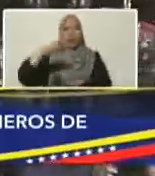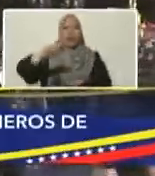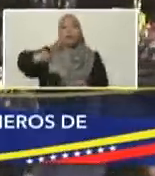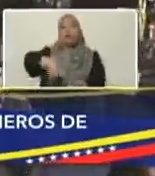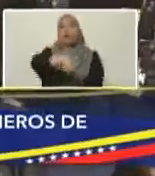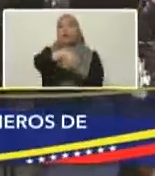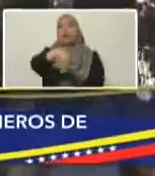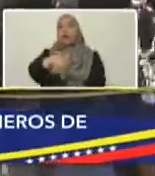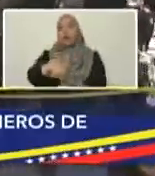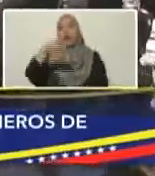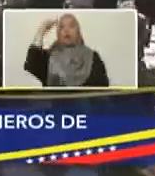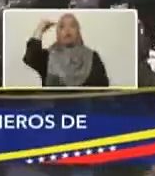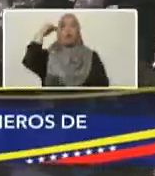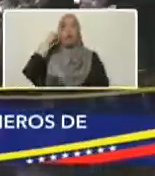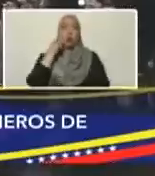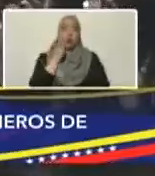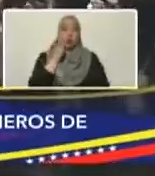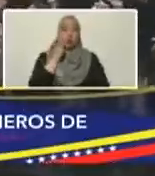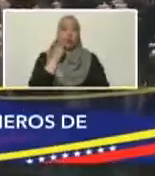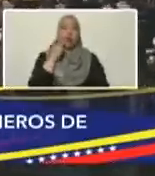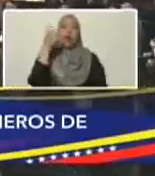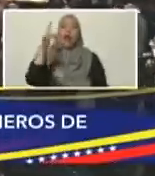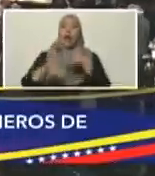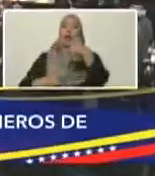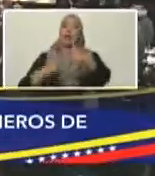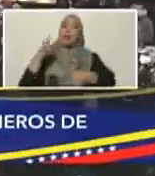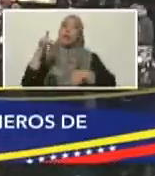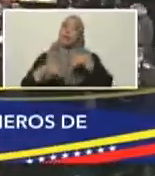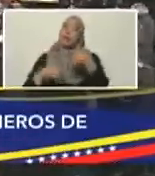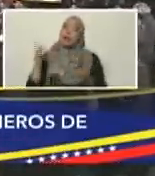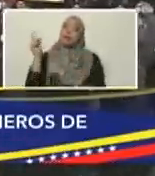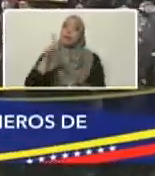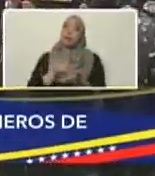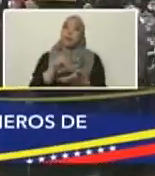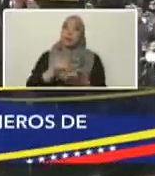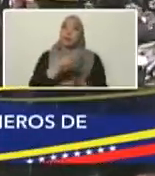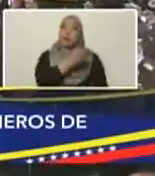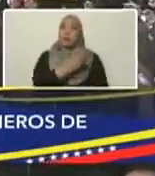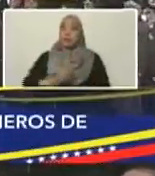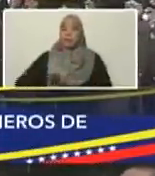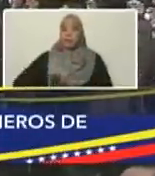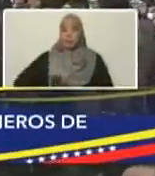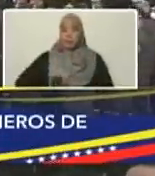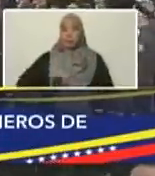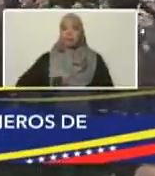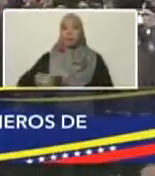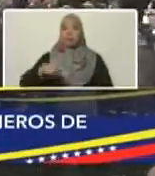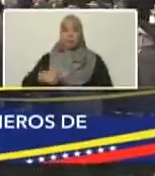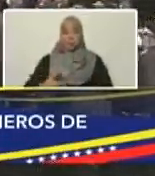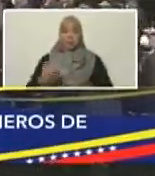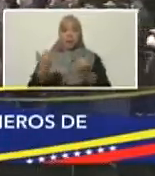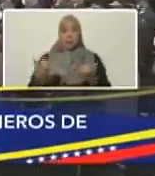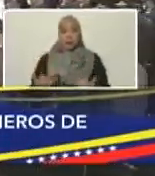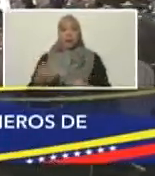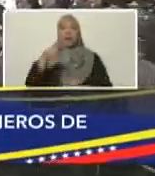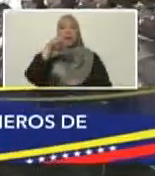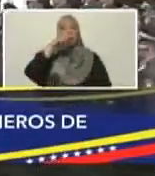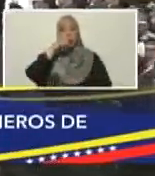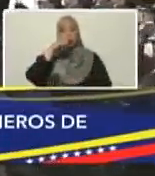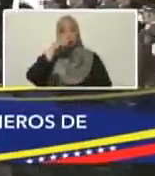Nacional Bolivariana, actividad donde está presente el comandante en jefe de la Fuerza Armada Nacional Bolivariana, el